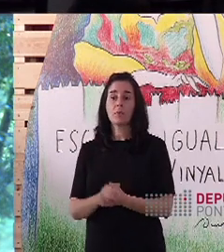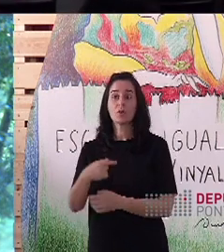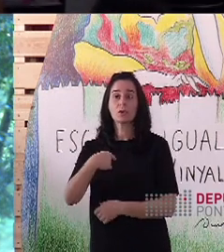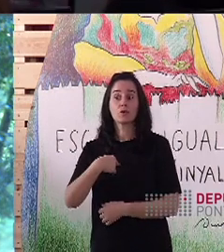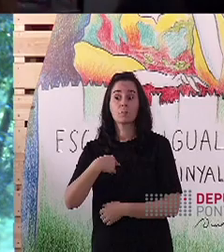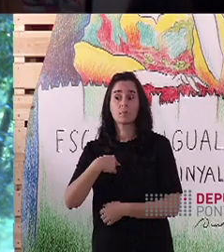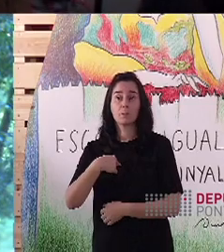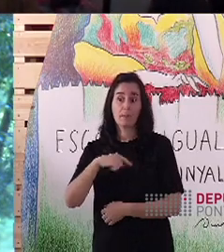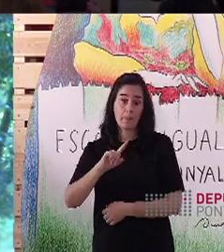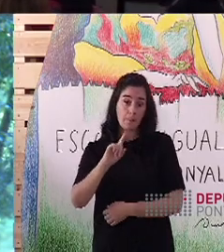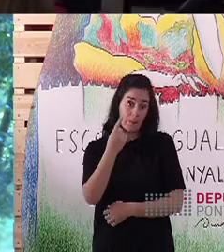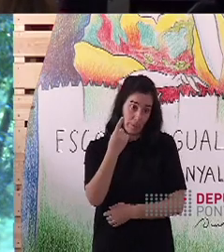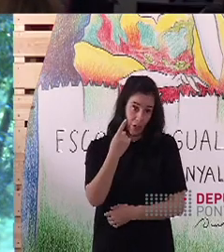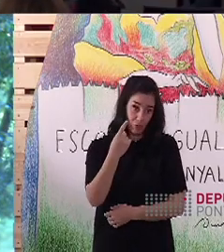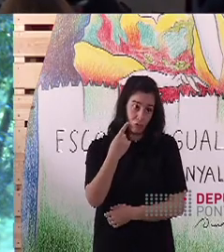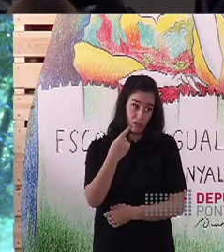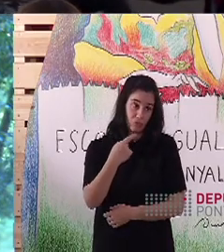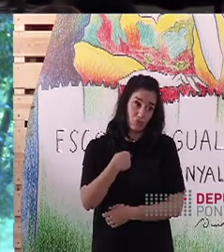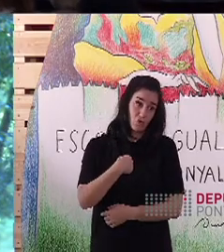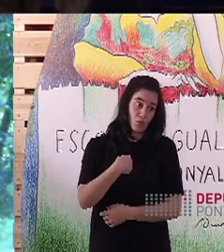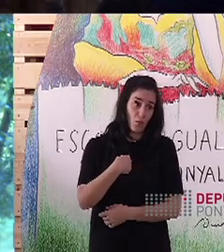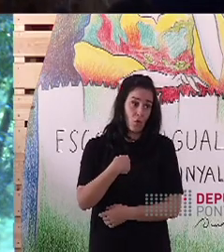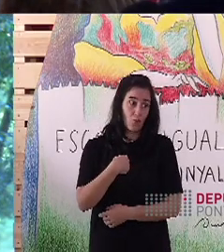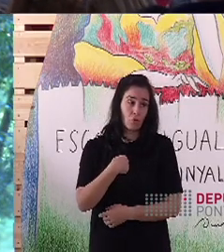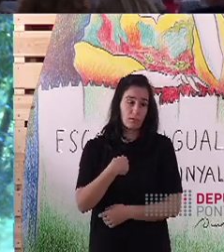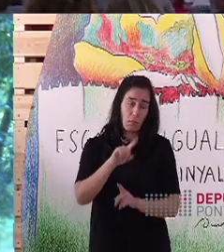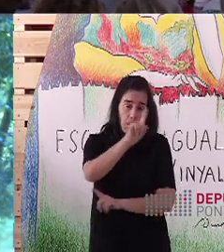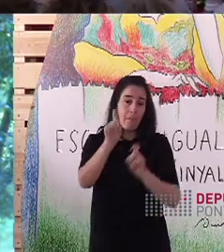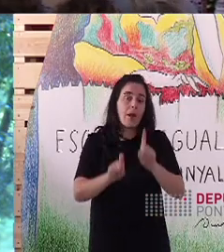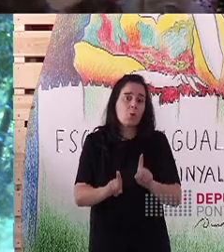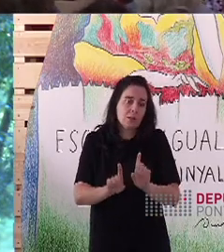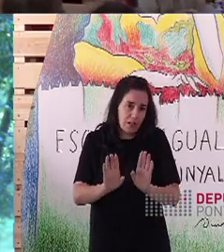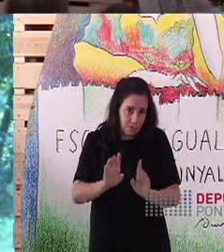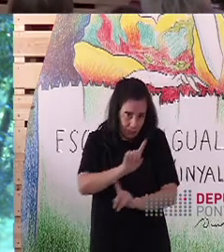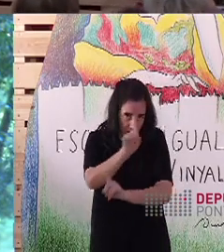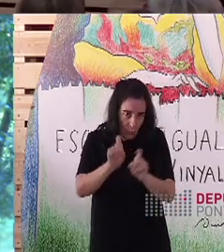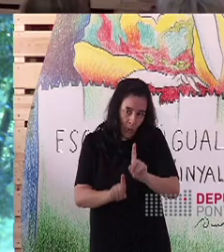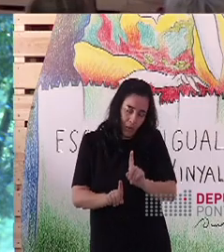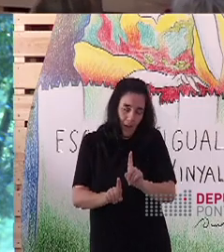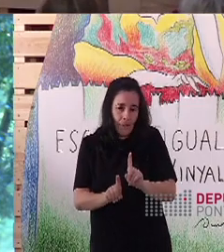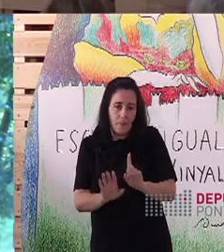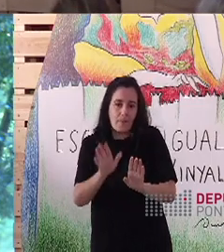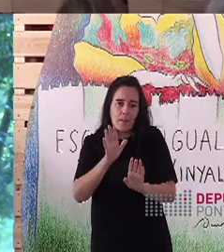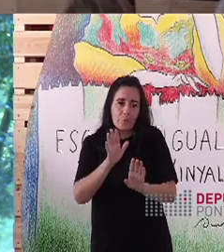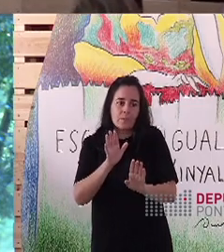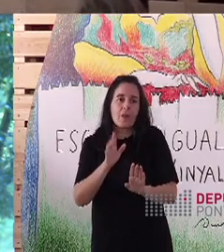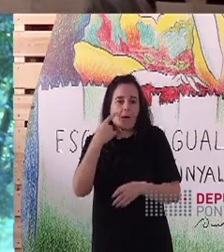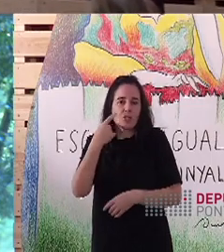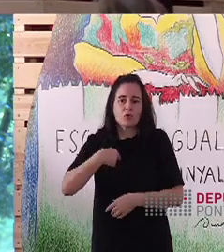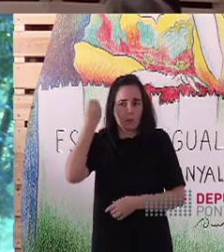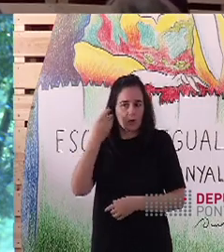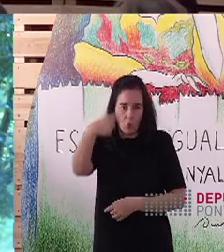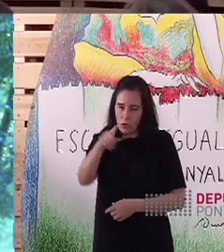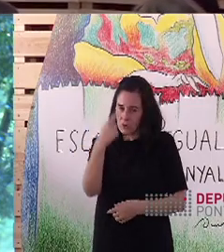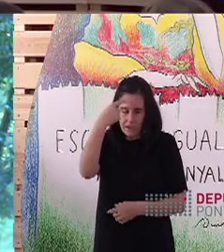primero me haría una pregunta, que es retórica, porque en realidad ya sabemos muchas cosas de muchas